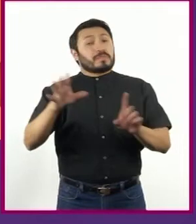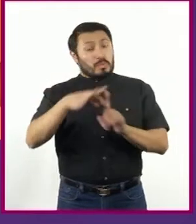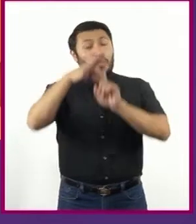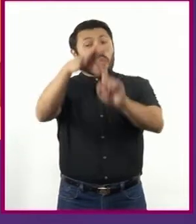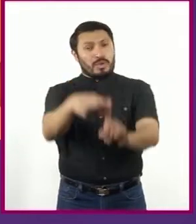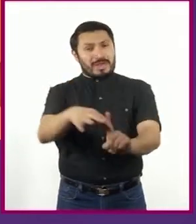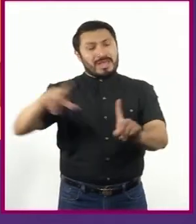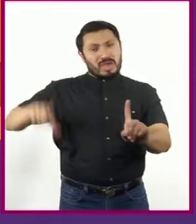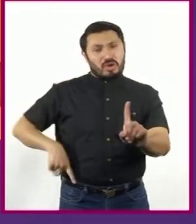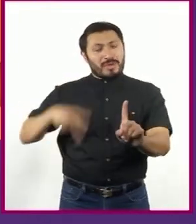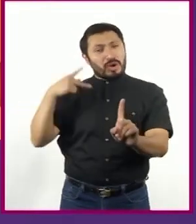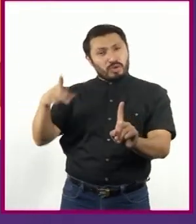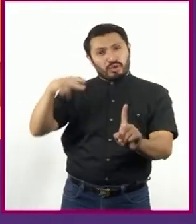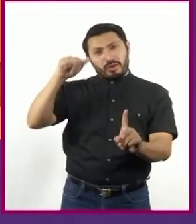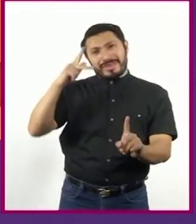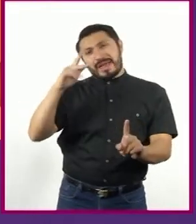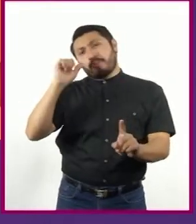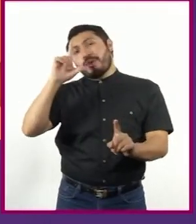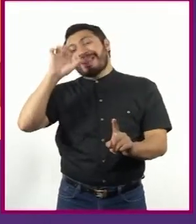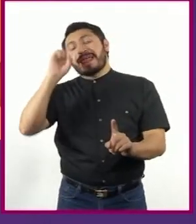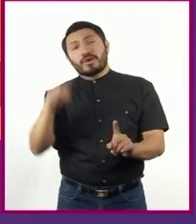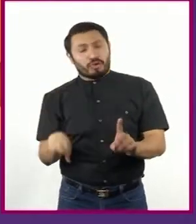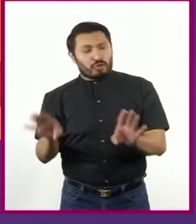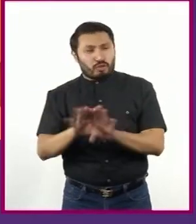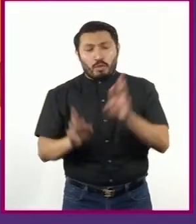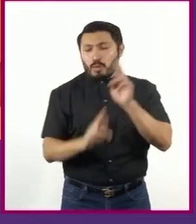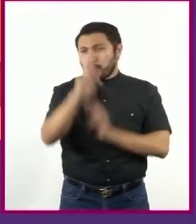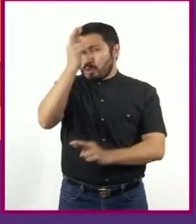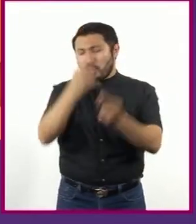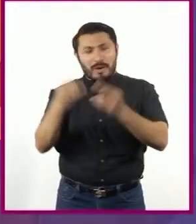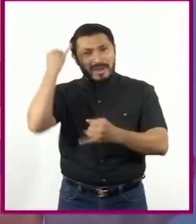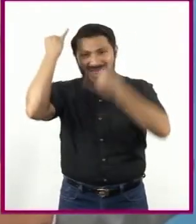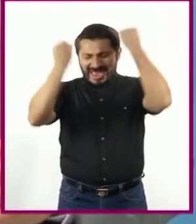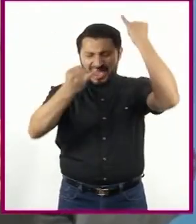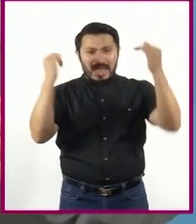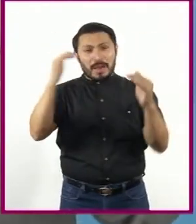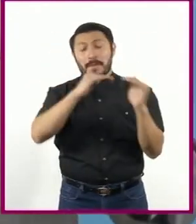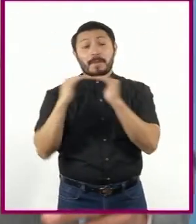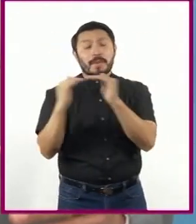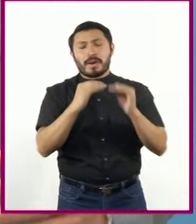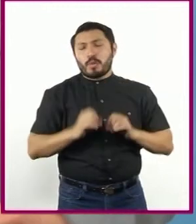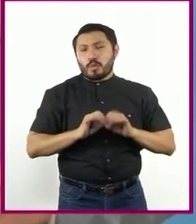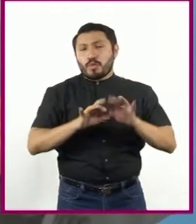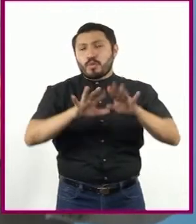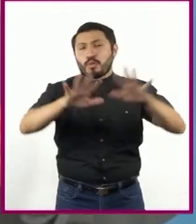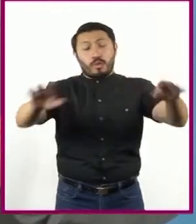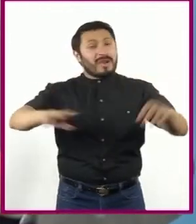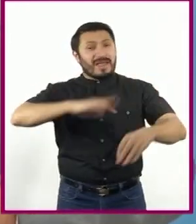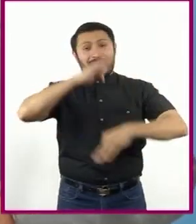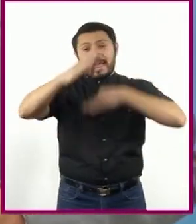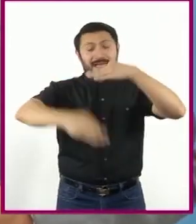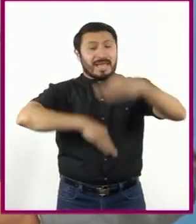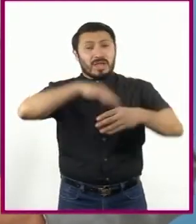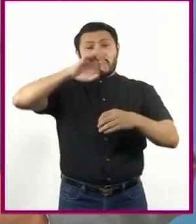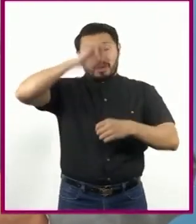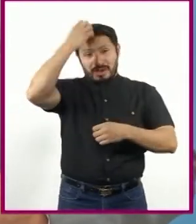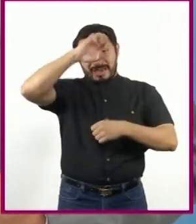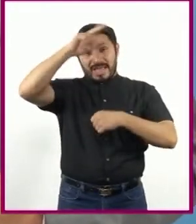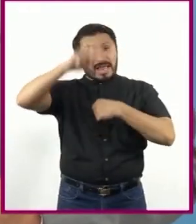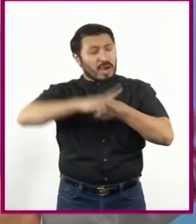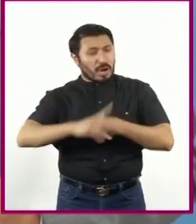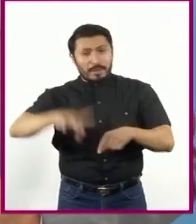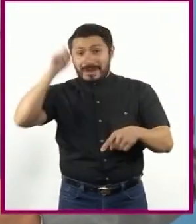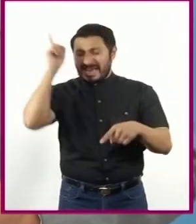Napoleón consolidó la revolución que difundió las ideas democráticas en toda Europa y terminó con los